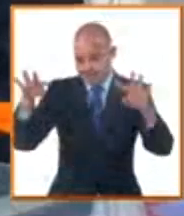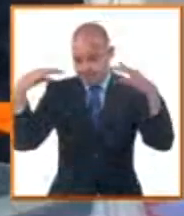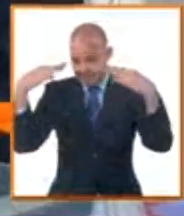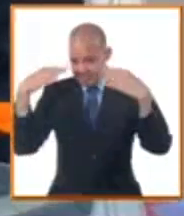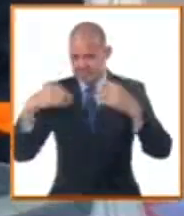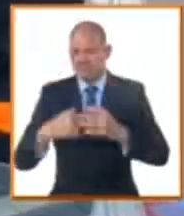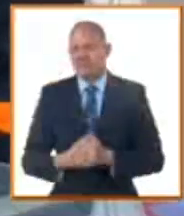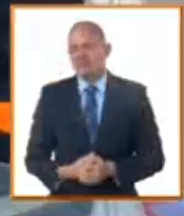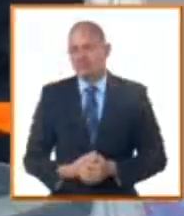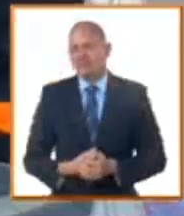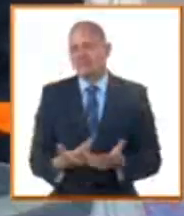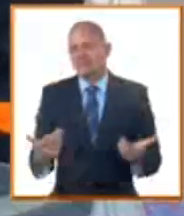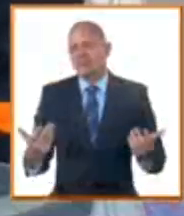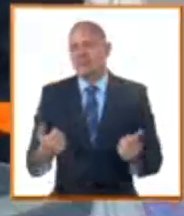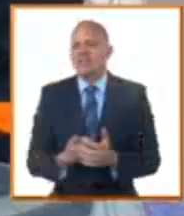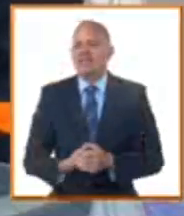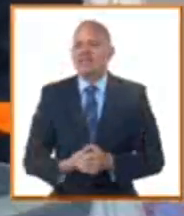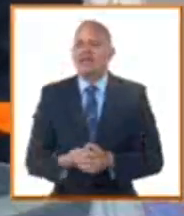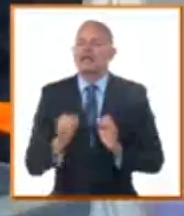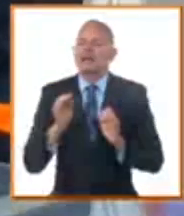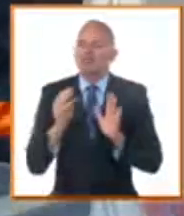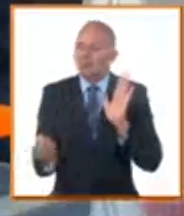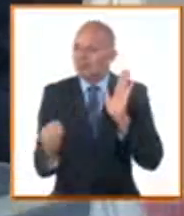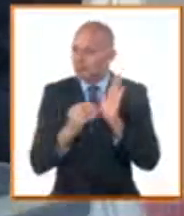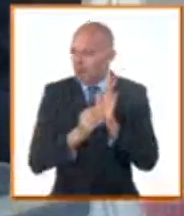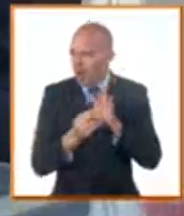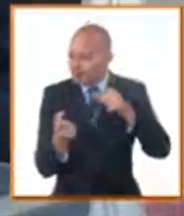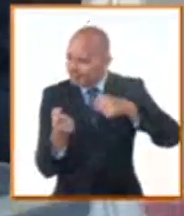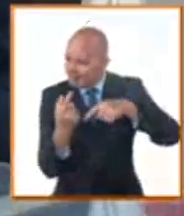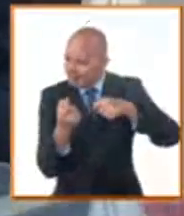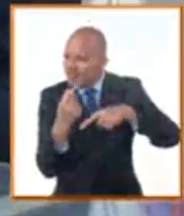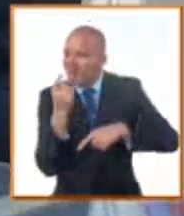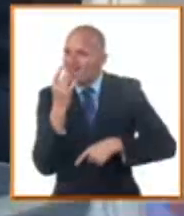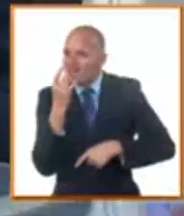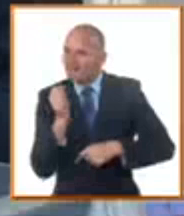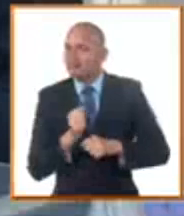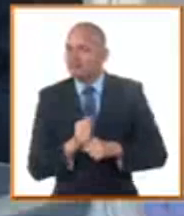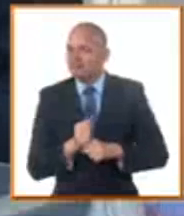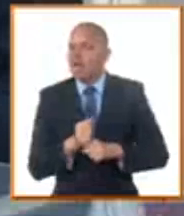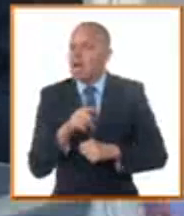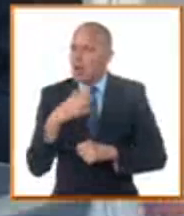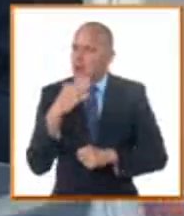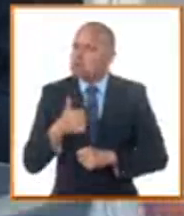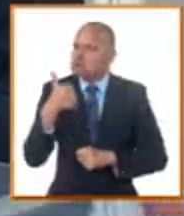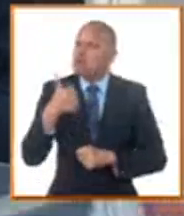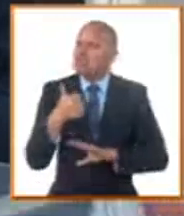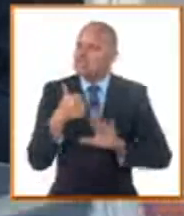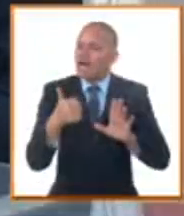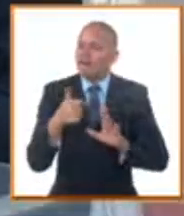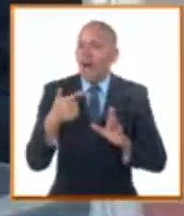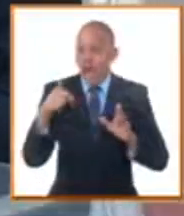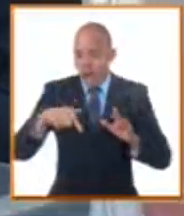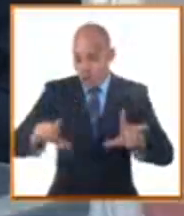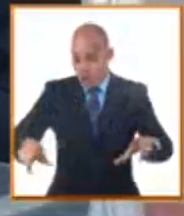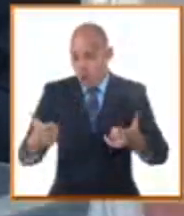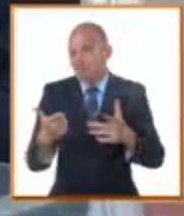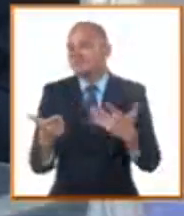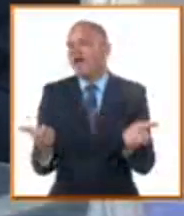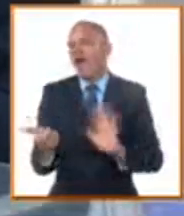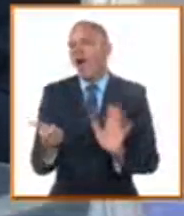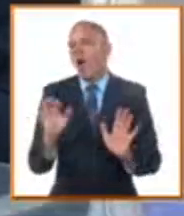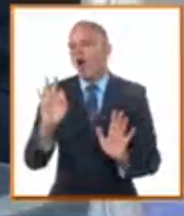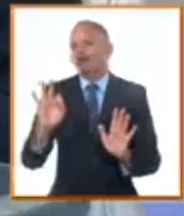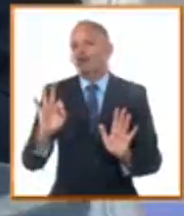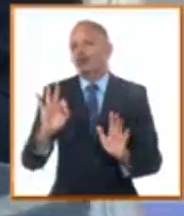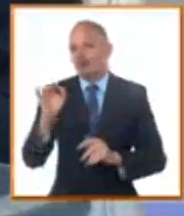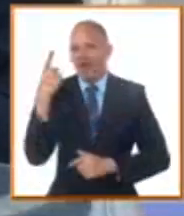experiencia de 8 años y 4 meses y básicamente ha desarrollado los pagos electrónicos y ha permitido, bueno,